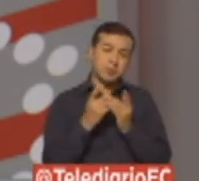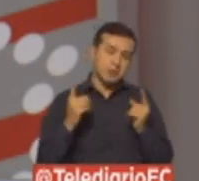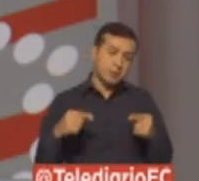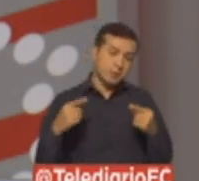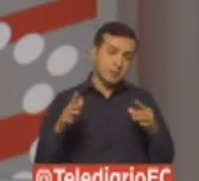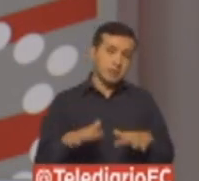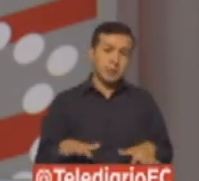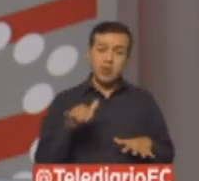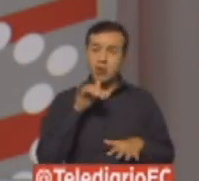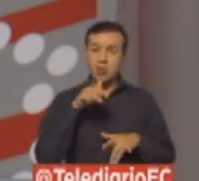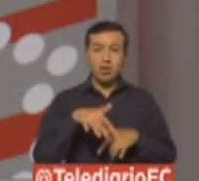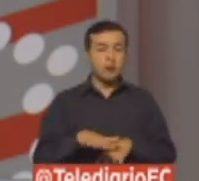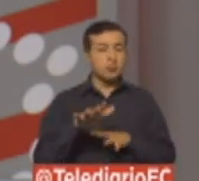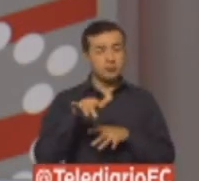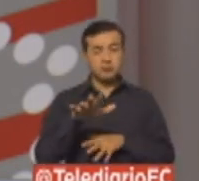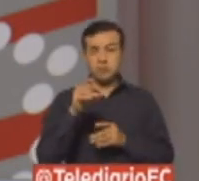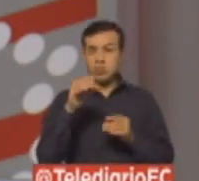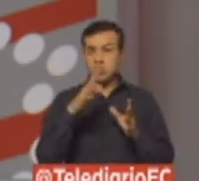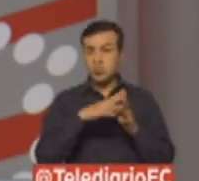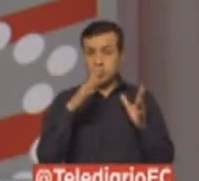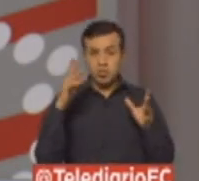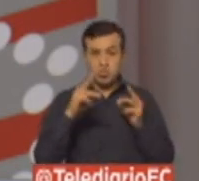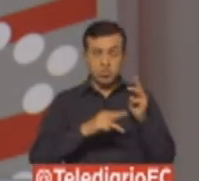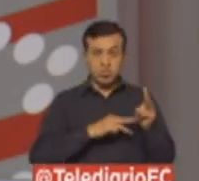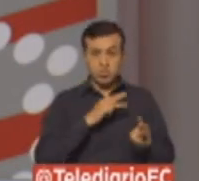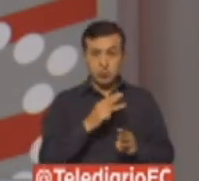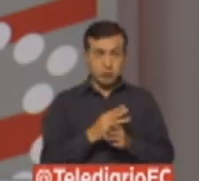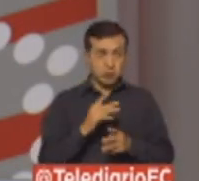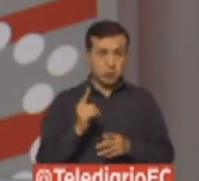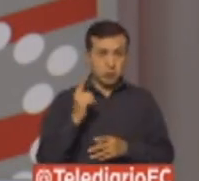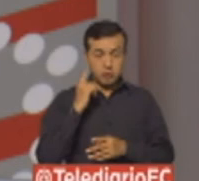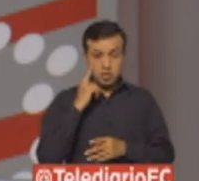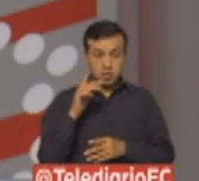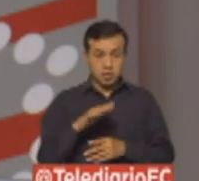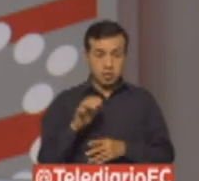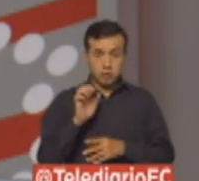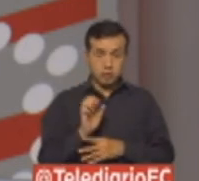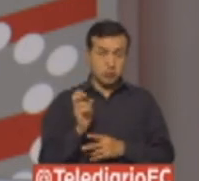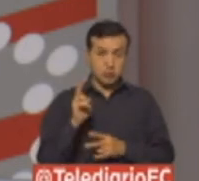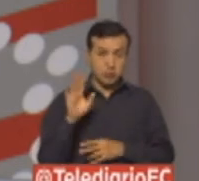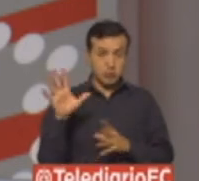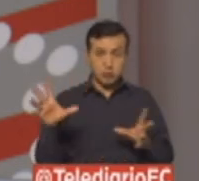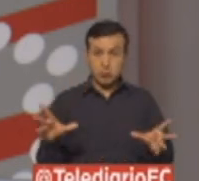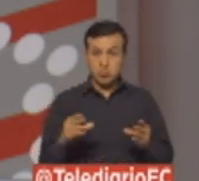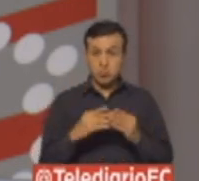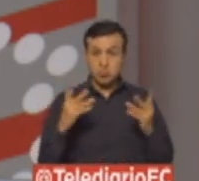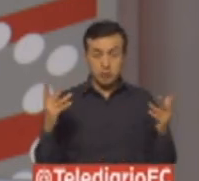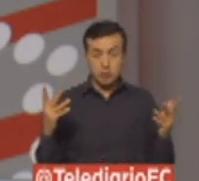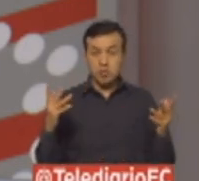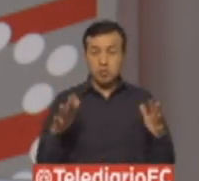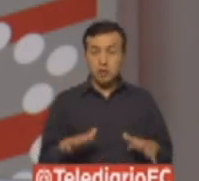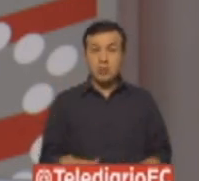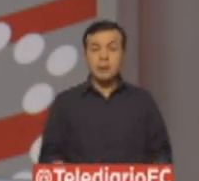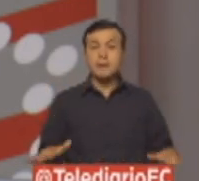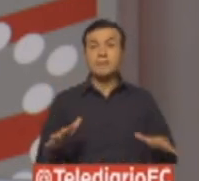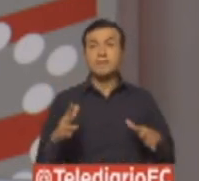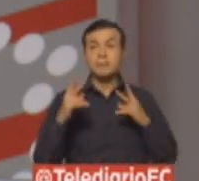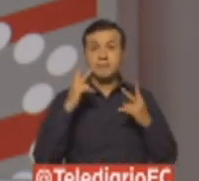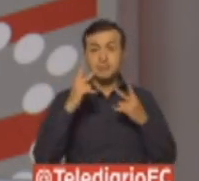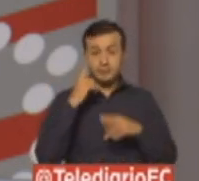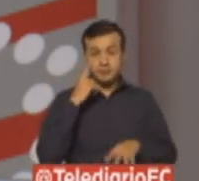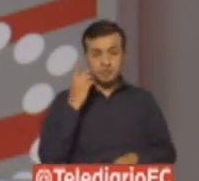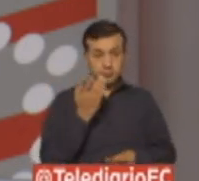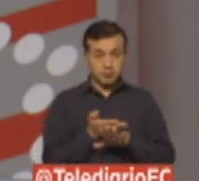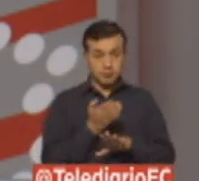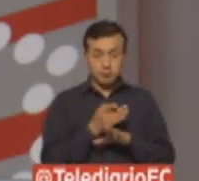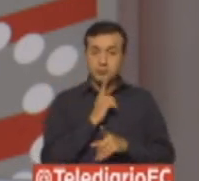a nuestros mares a nivel mundial no solamente en el caso del ecuador a través de todo el sistema hidrográfico refleja que